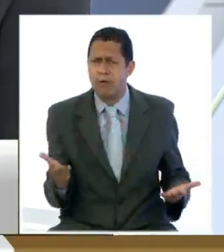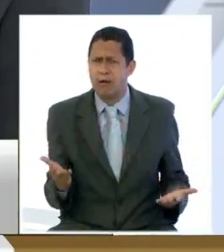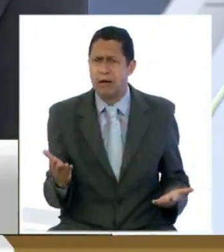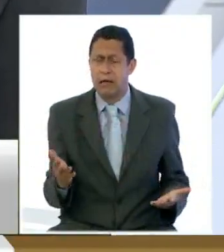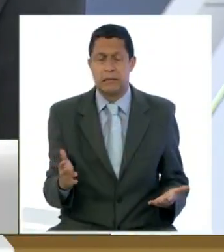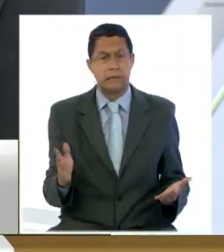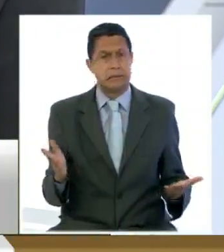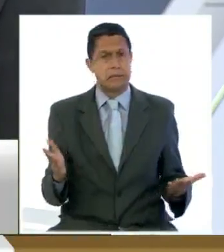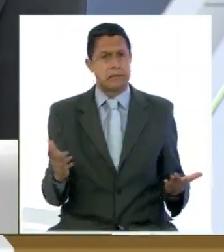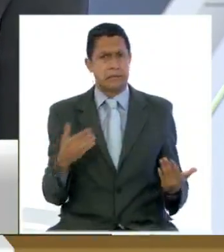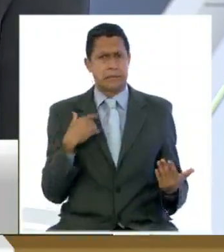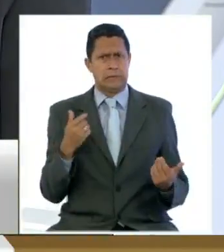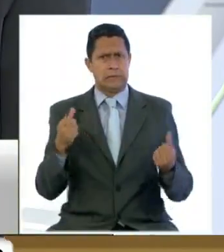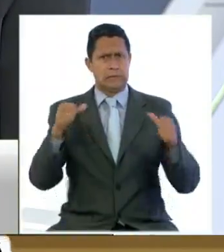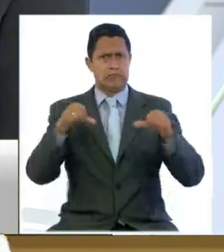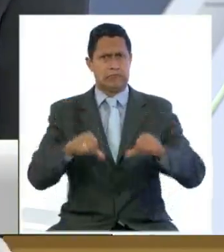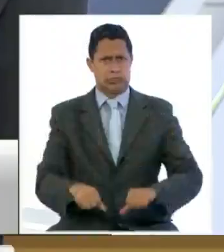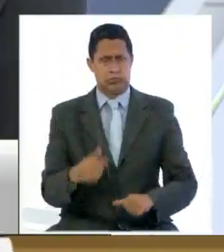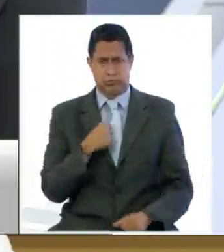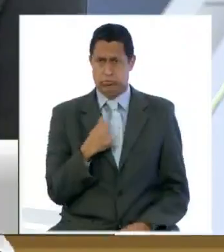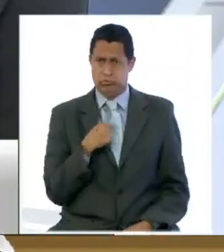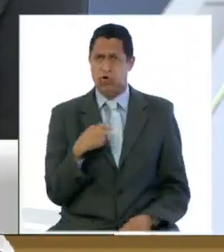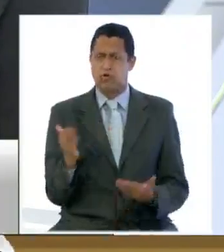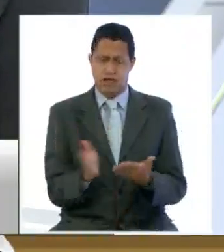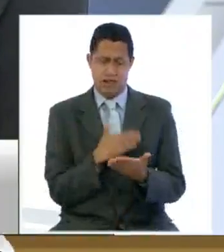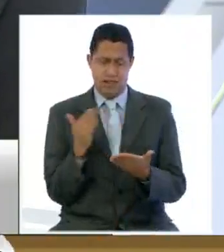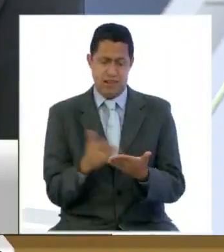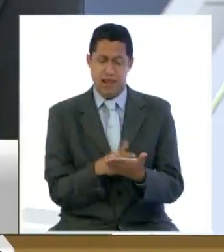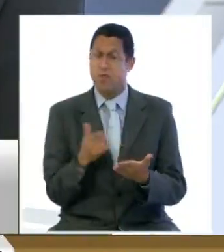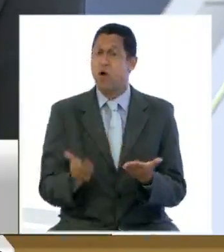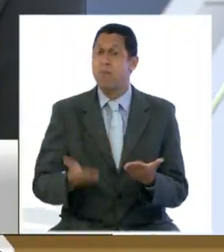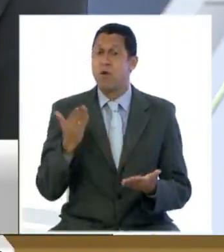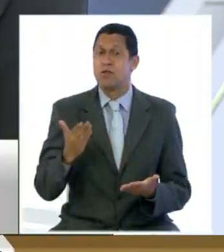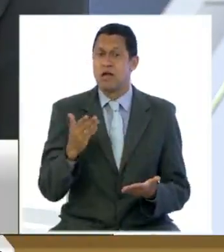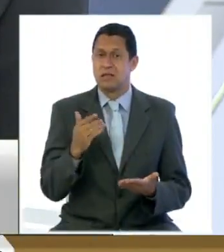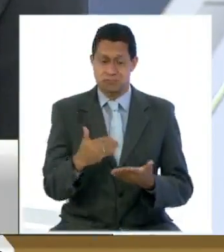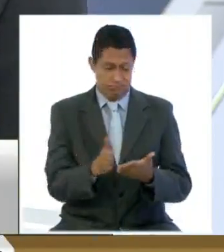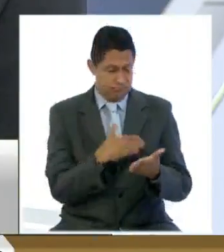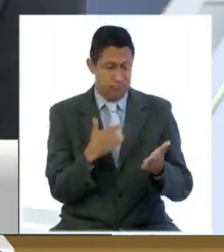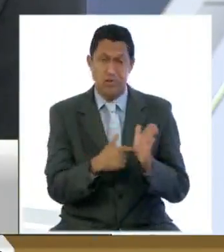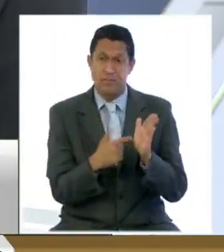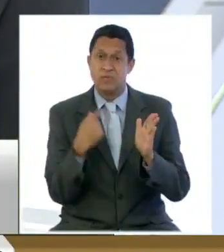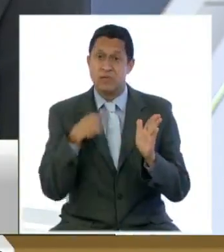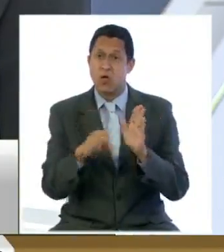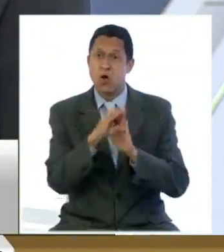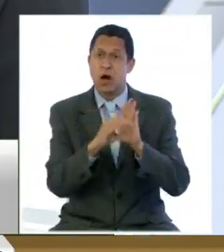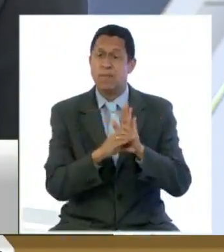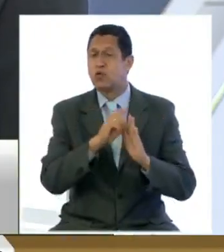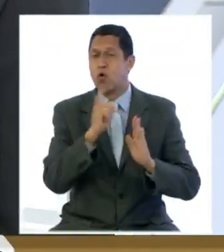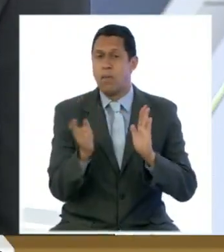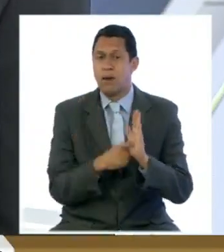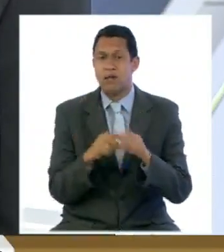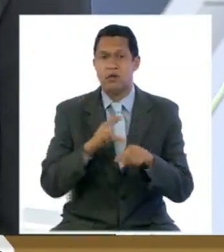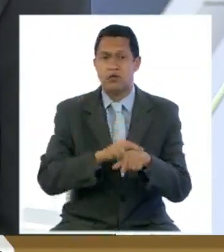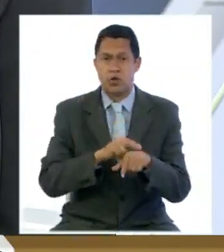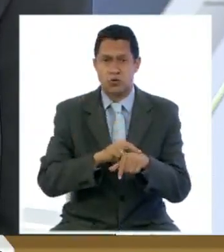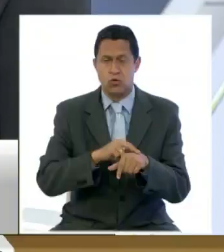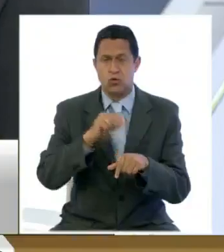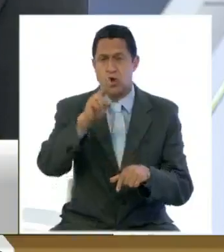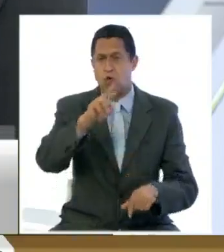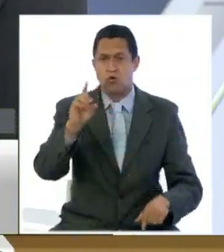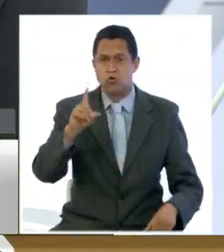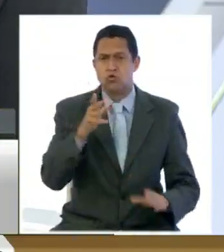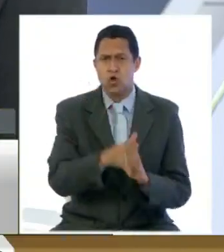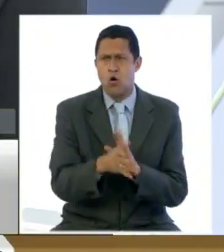le acaba el mundo a las personas. Con este libro, que es bien importante, y no lo llamamos recetario porque tiene un capítulo completo de la doctora Georgette Daoud hablando sobre